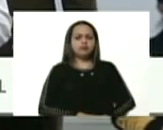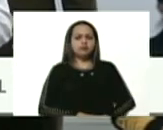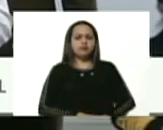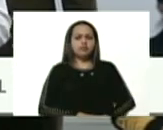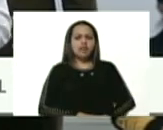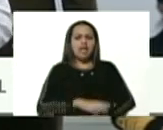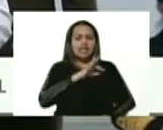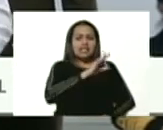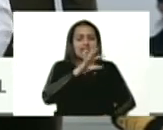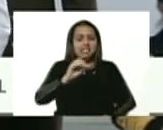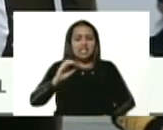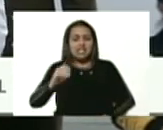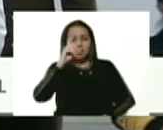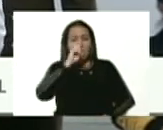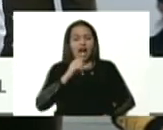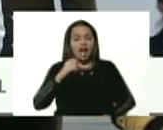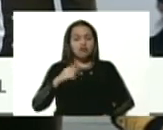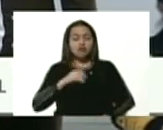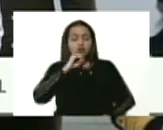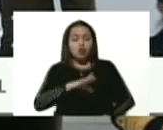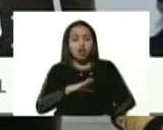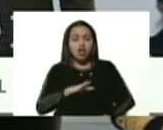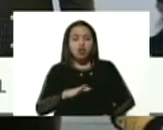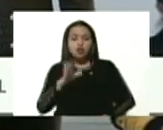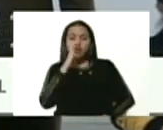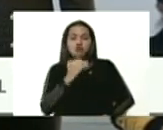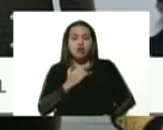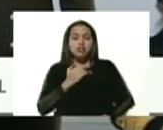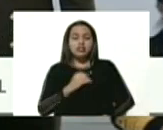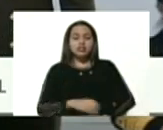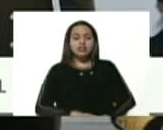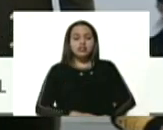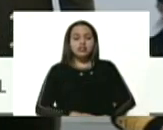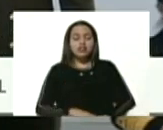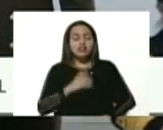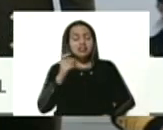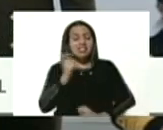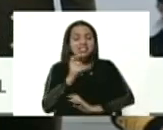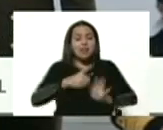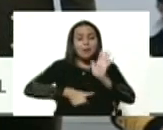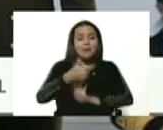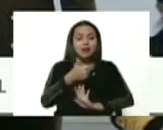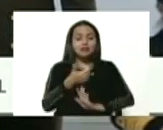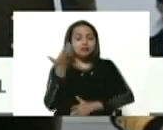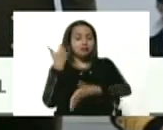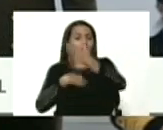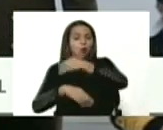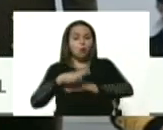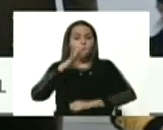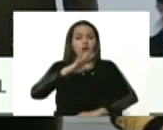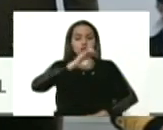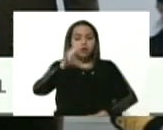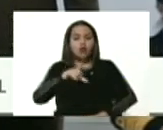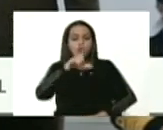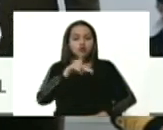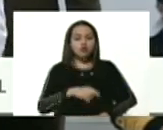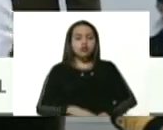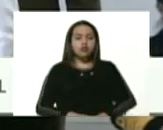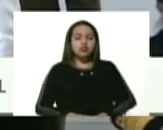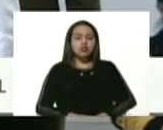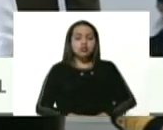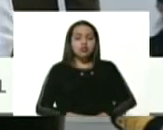300 años de historia no bastan, dijo el libertador Simón Bolívar aquel 4 de julio de